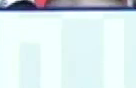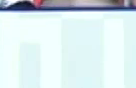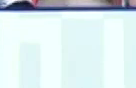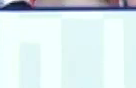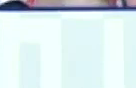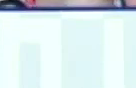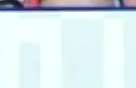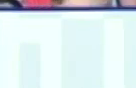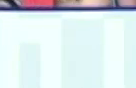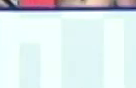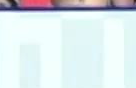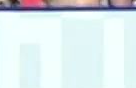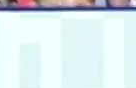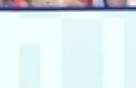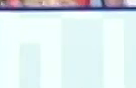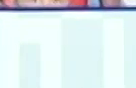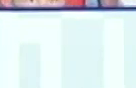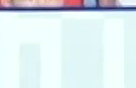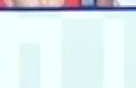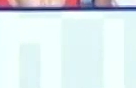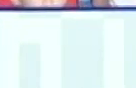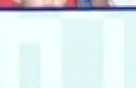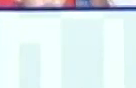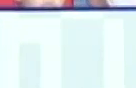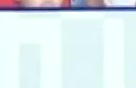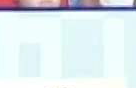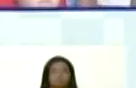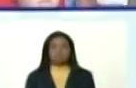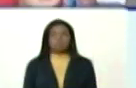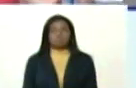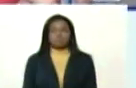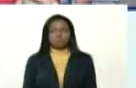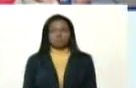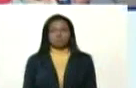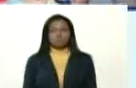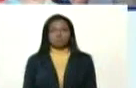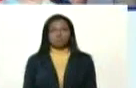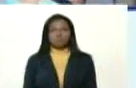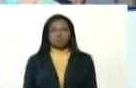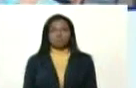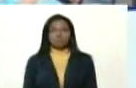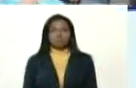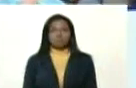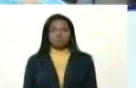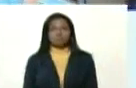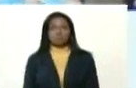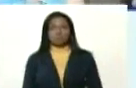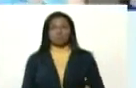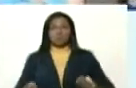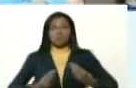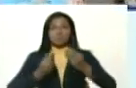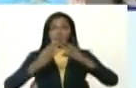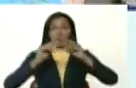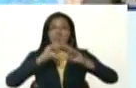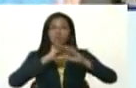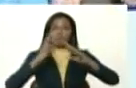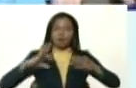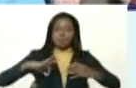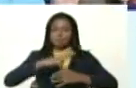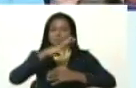uniendo toda la fuerza del pueblo en un todo, uniendo toda la fuerza